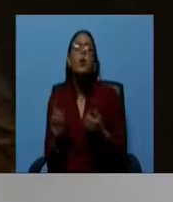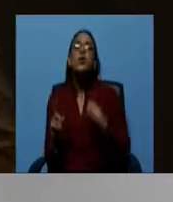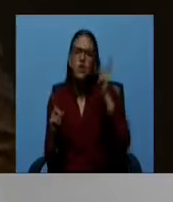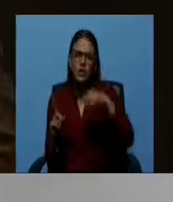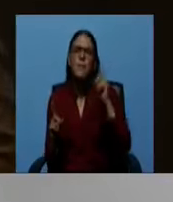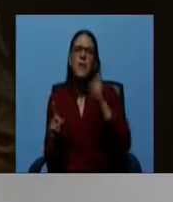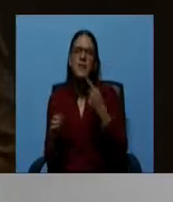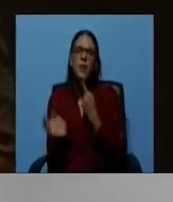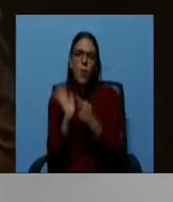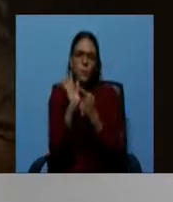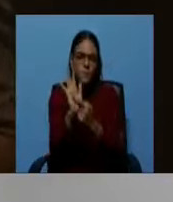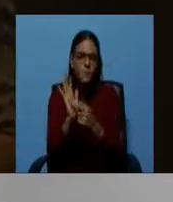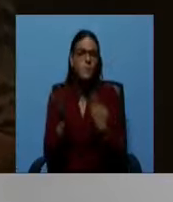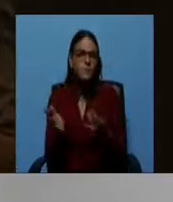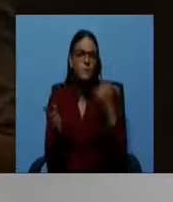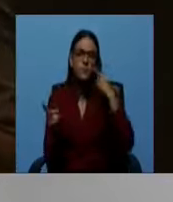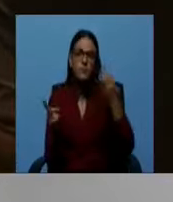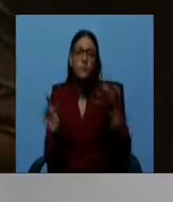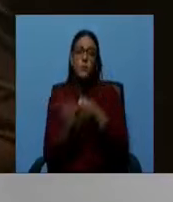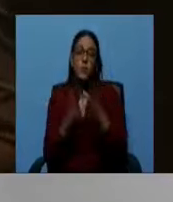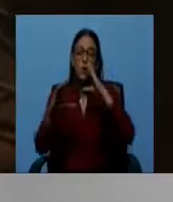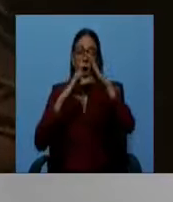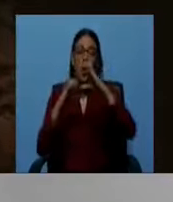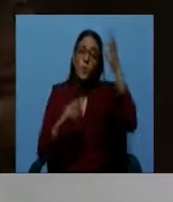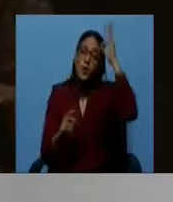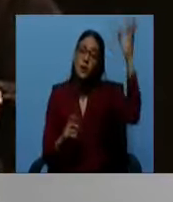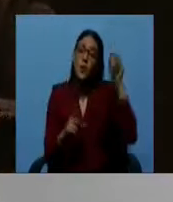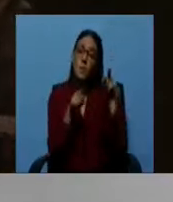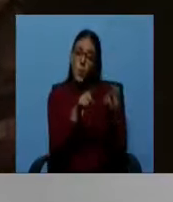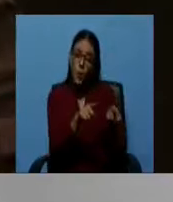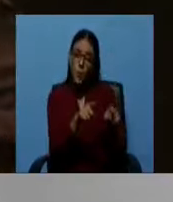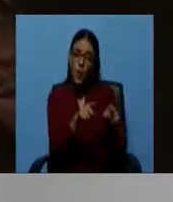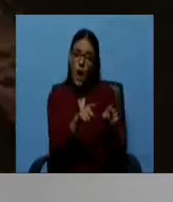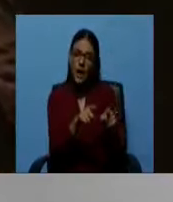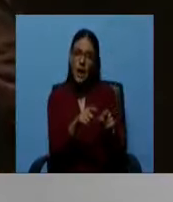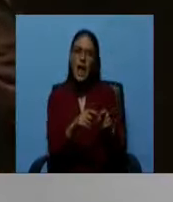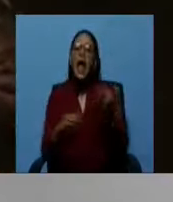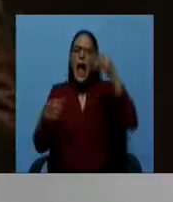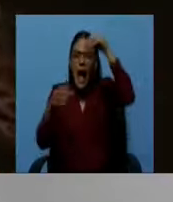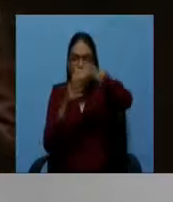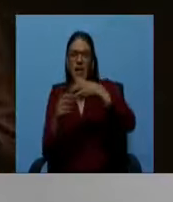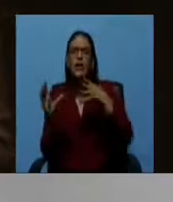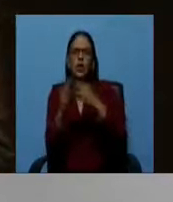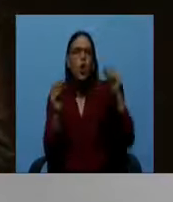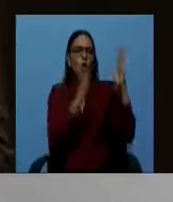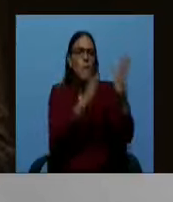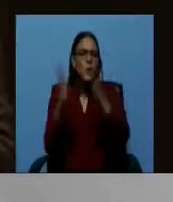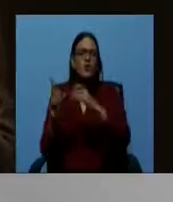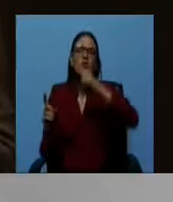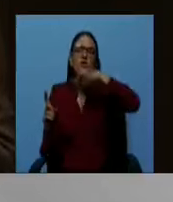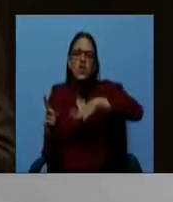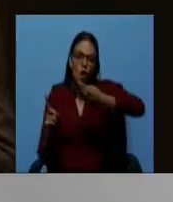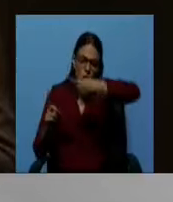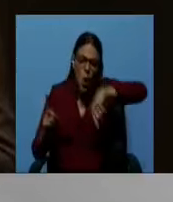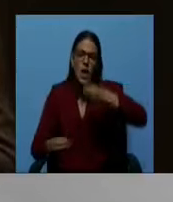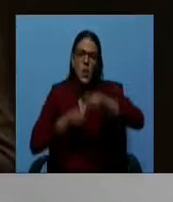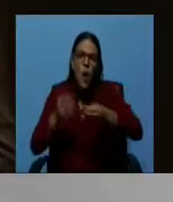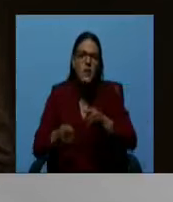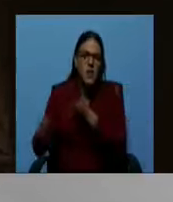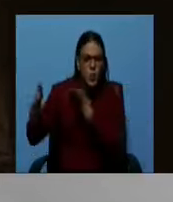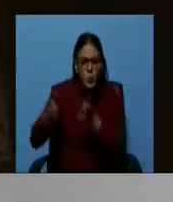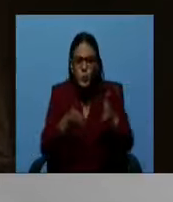hay que plantear algo, y es que la comunicación popular, dentro de todo ese proceso histórico que hemos venido